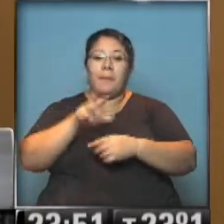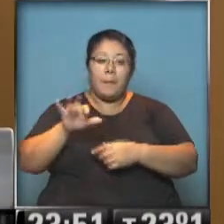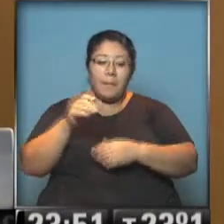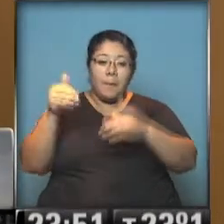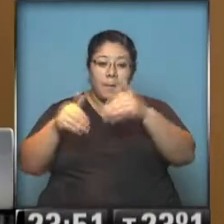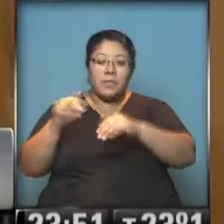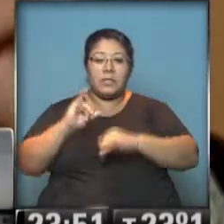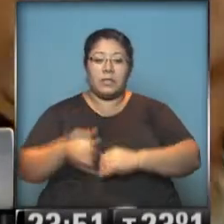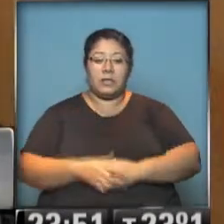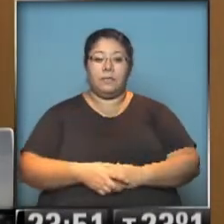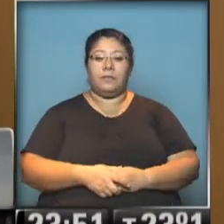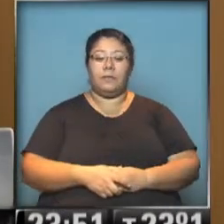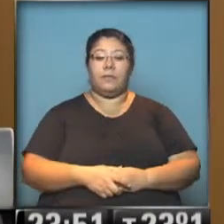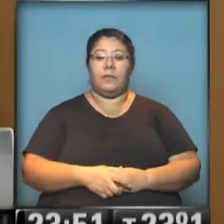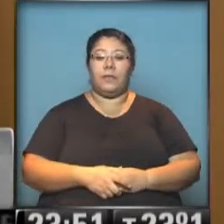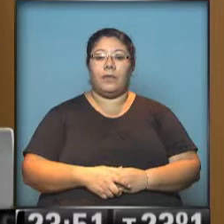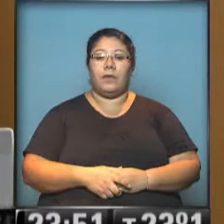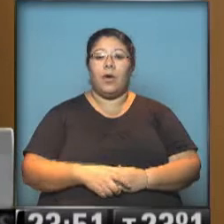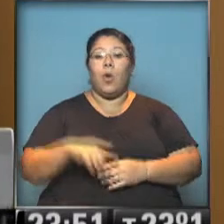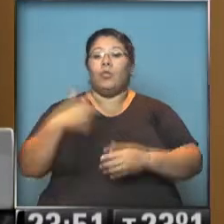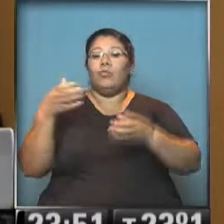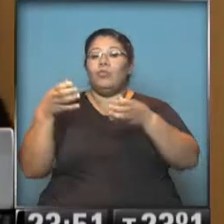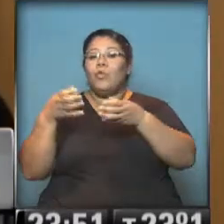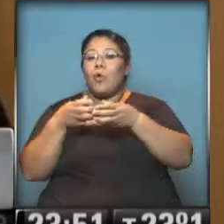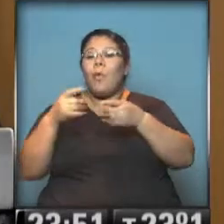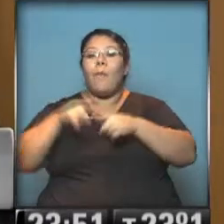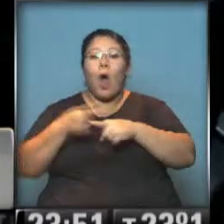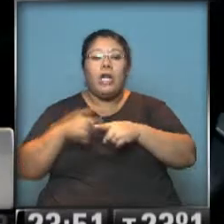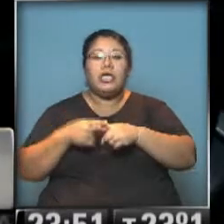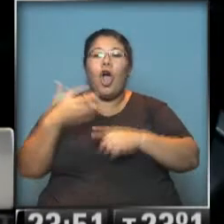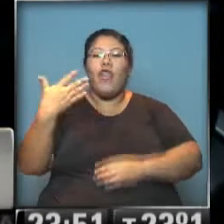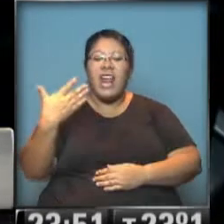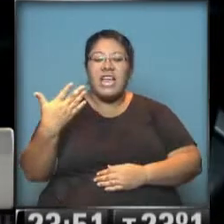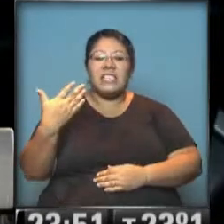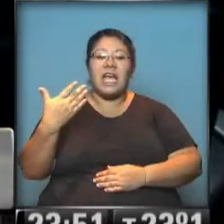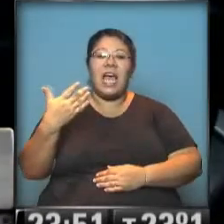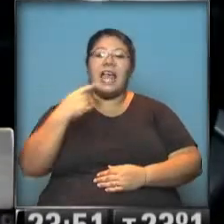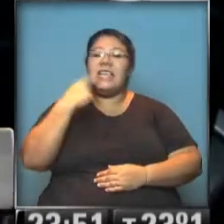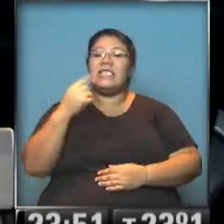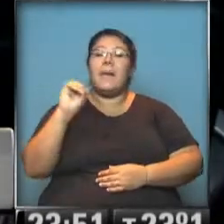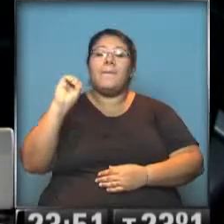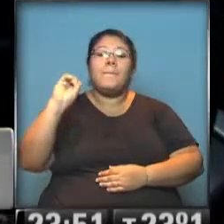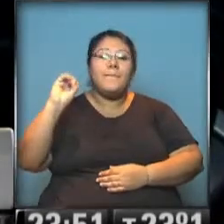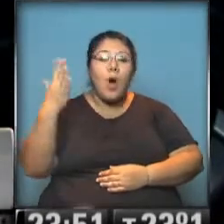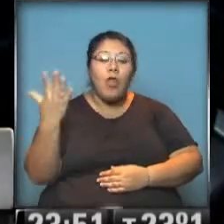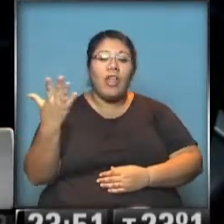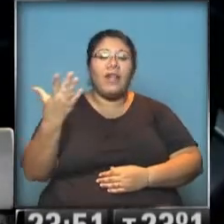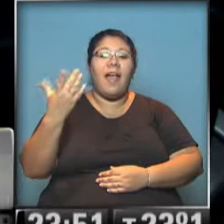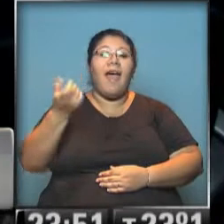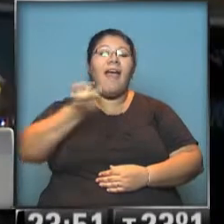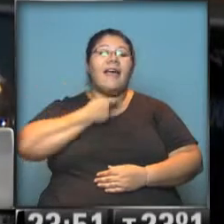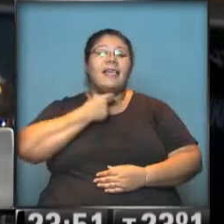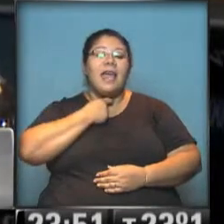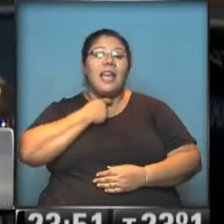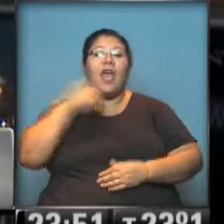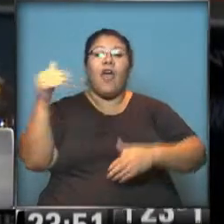que una derecha que se autodenomina moderna quiere llevar adelante una elección en la ciudad al estilo